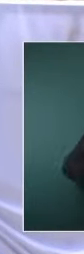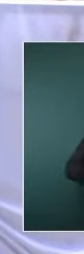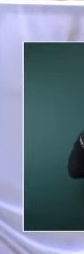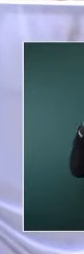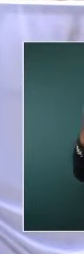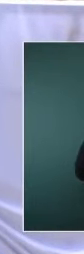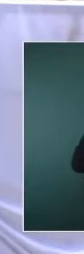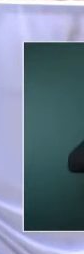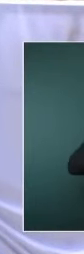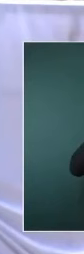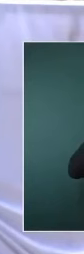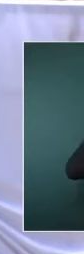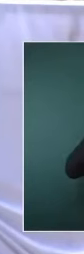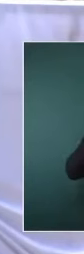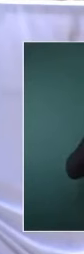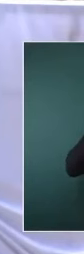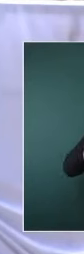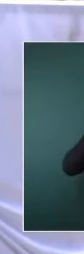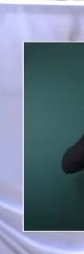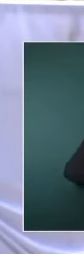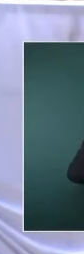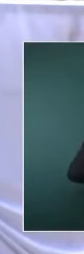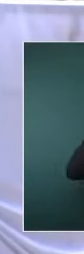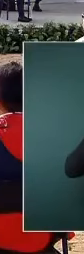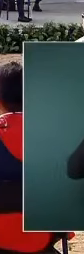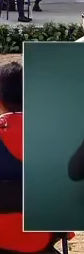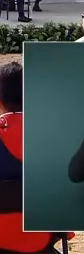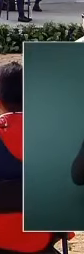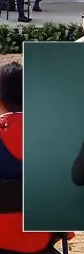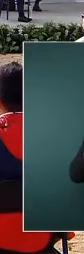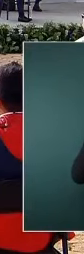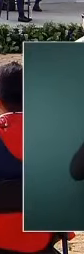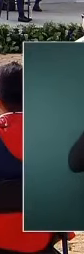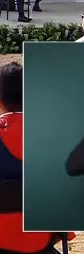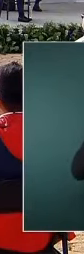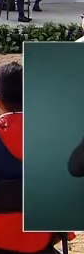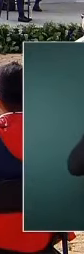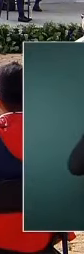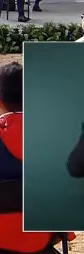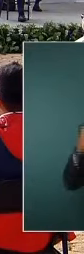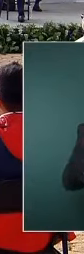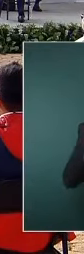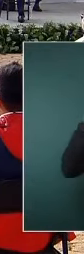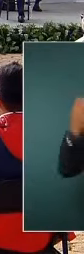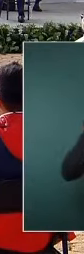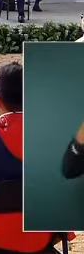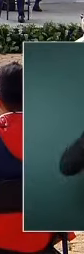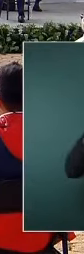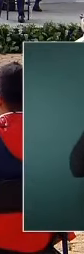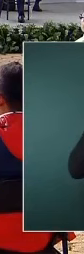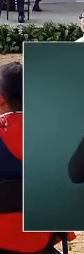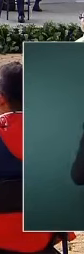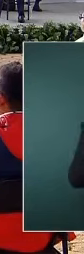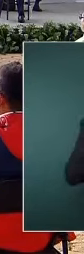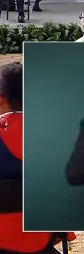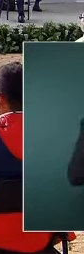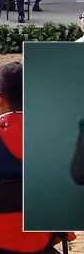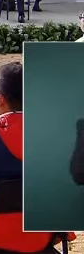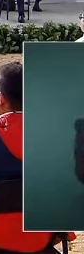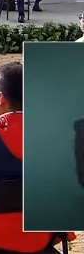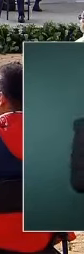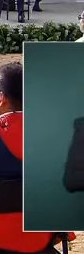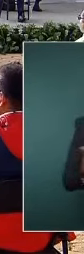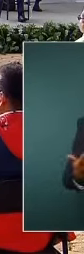de la impunidad. Todo lo demás es campaña política. Sí, pero hay otro de las cajas fuertes. De las